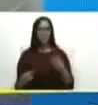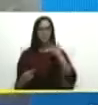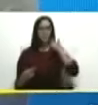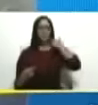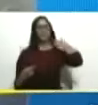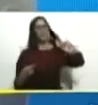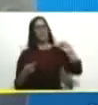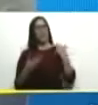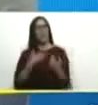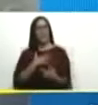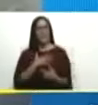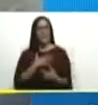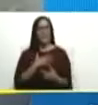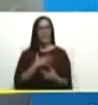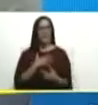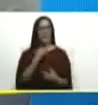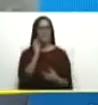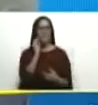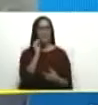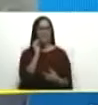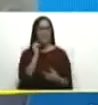En mi experiencia, presidente,